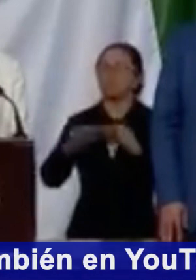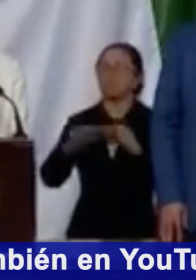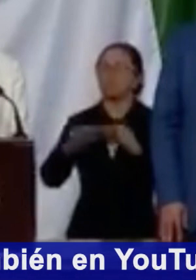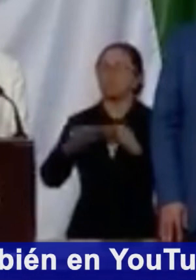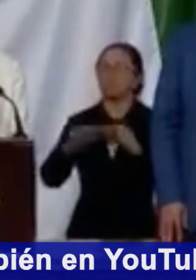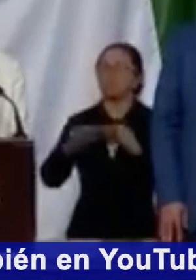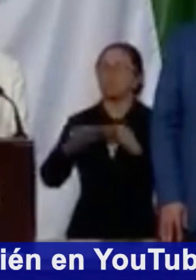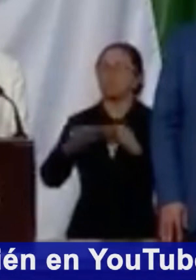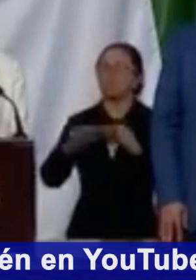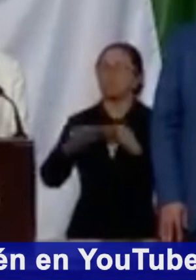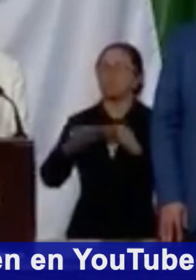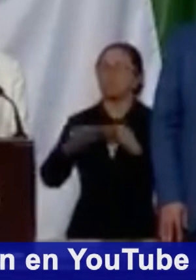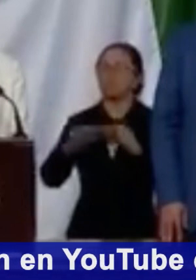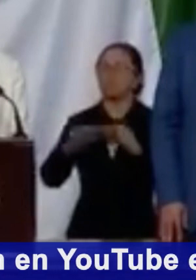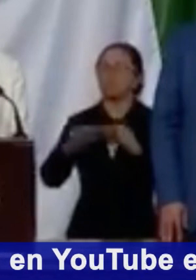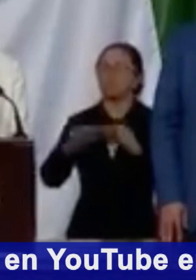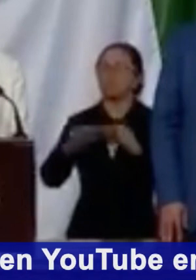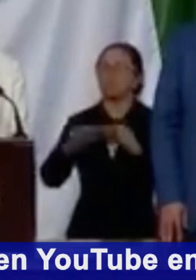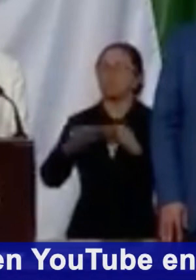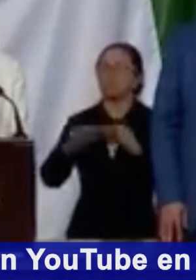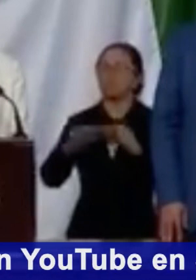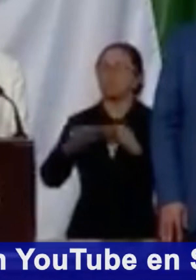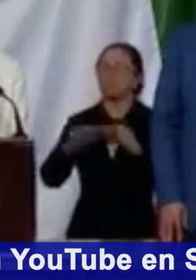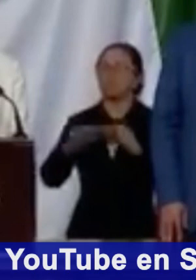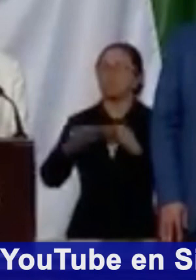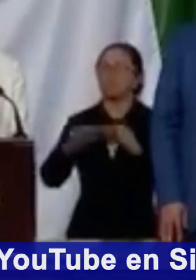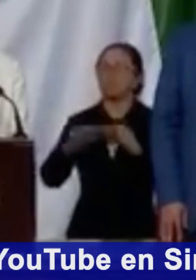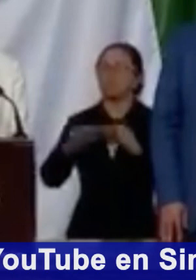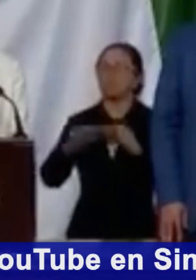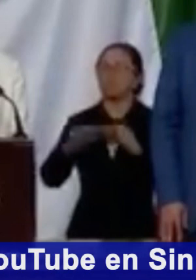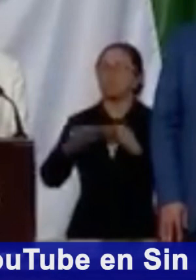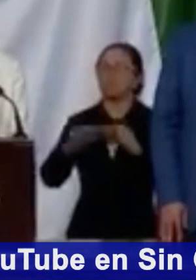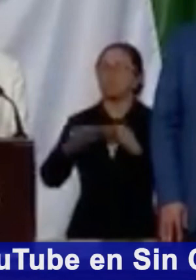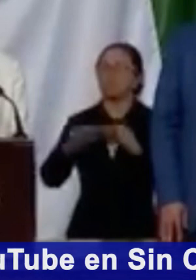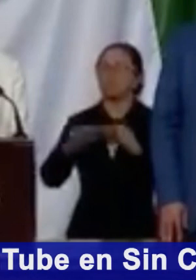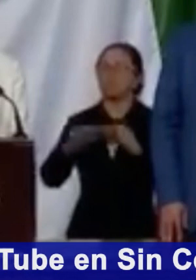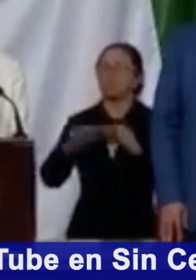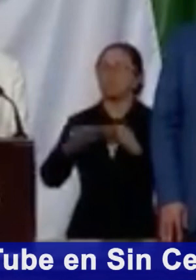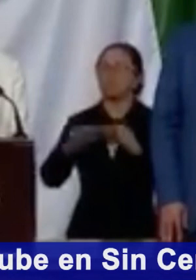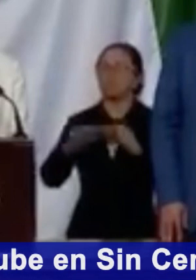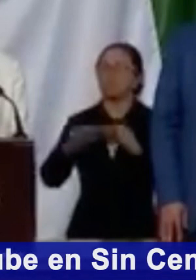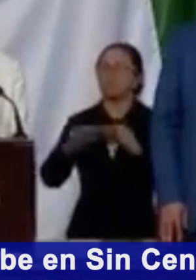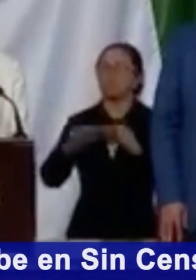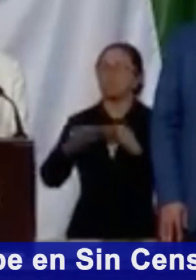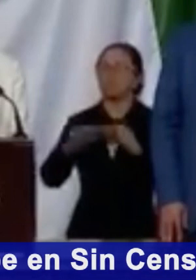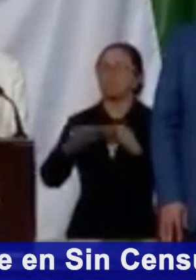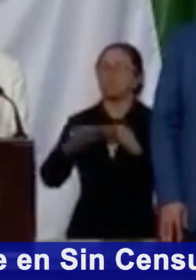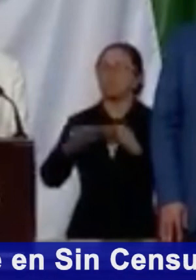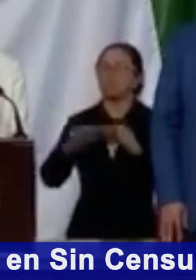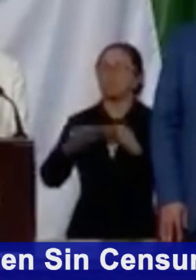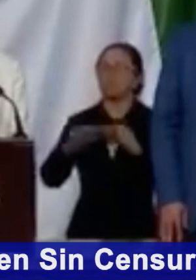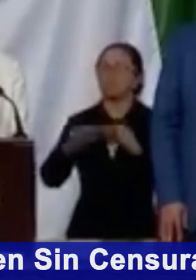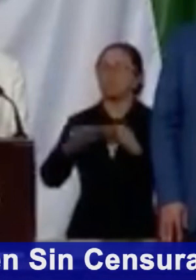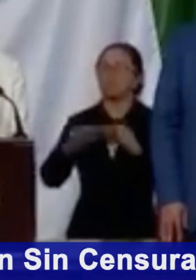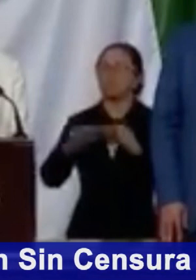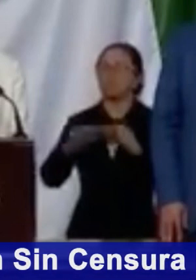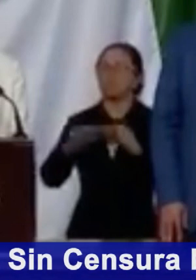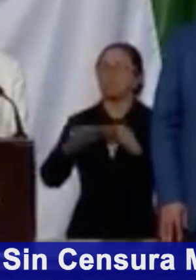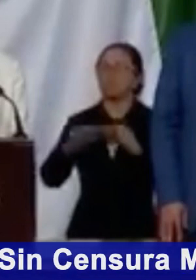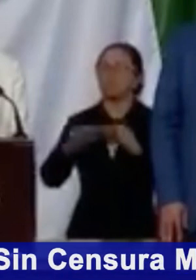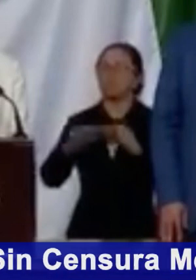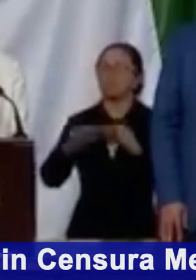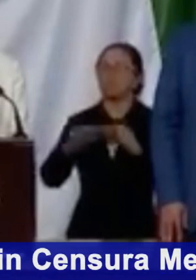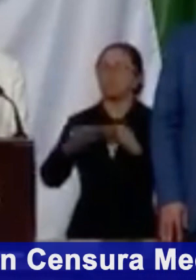extremadamente represor y brutal. Vámonos tan siquiera al movimiento estudiantil de 1968, al bazucazo que dieron